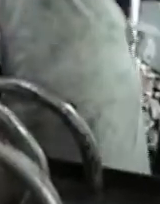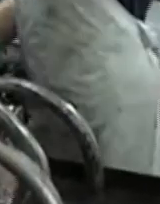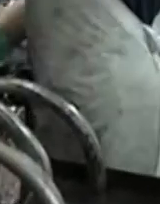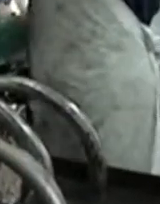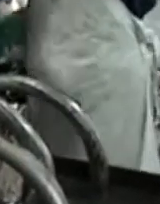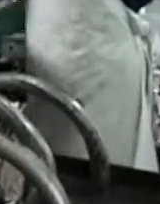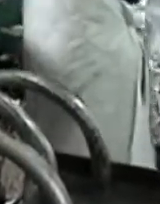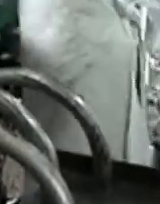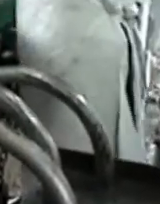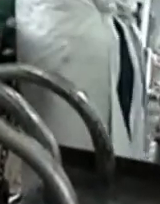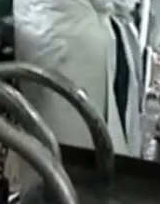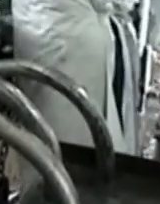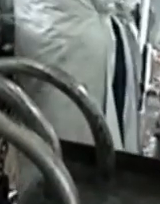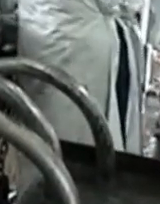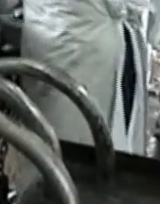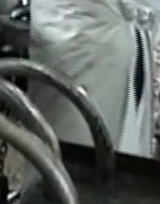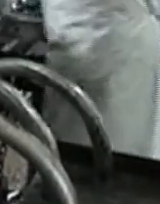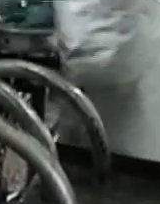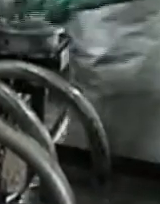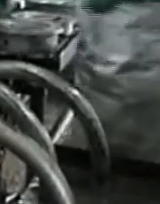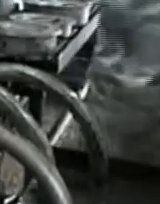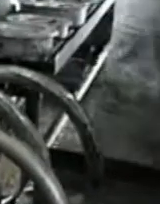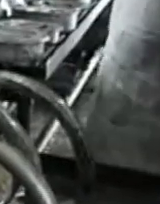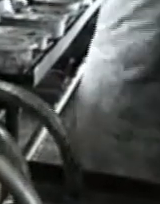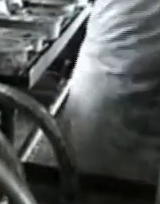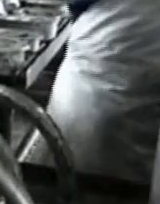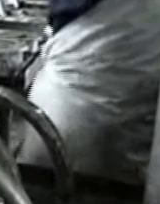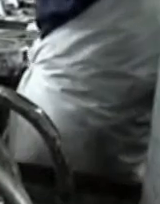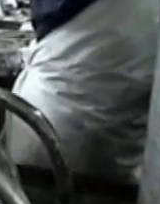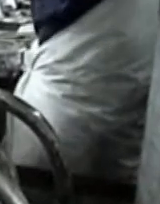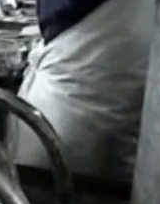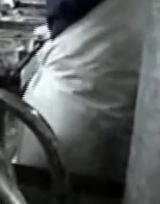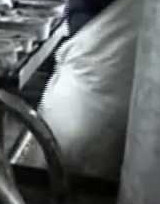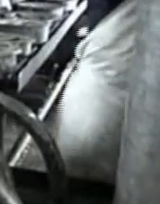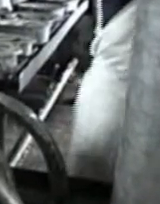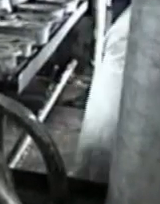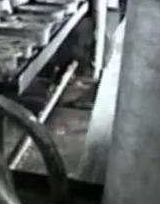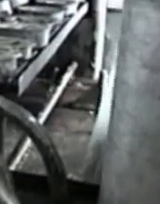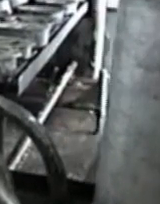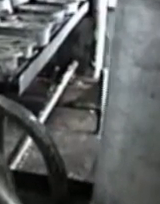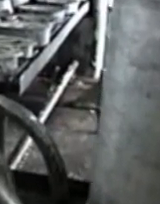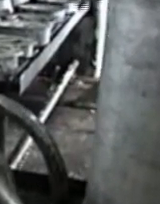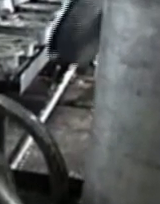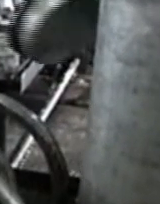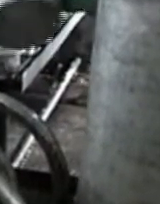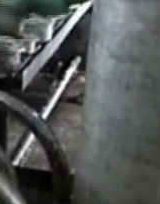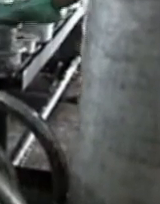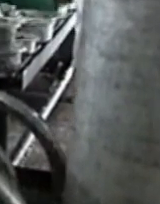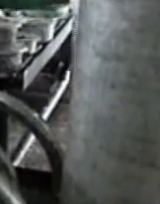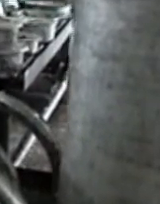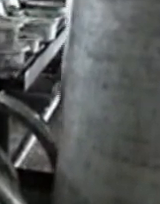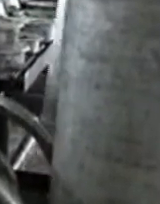del producto desde hace 7 meses, la que en el caso de la leche entera en polvo llega al 100%.